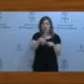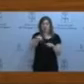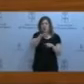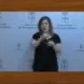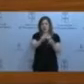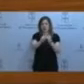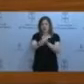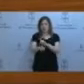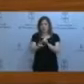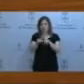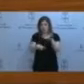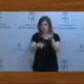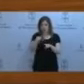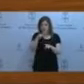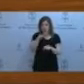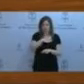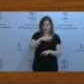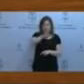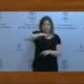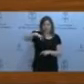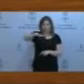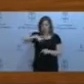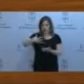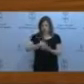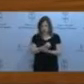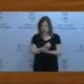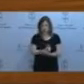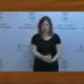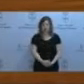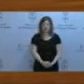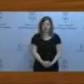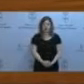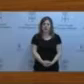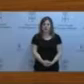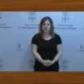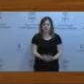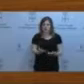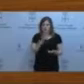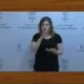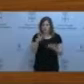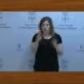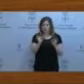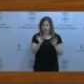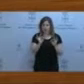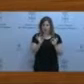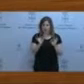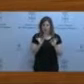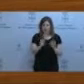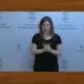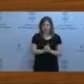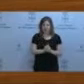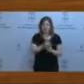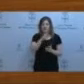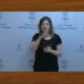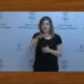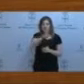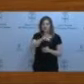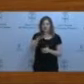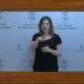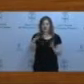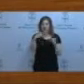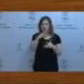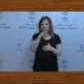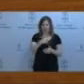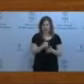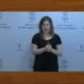para poder repartir así espacio entre todos, ya que no hay espacio. Y todo ello, ¿por qué es así? ¿Por qué no hay espacio? Y tal?